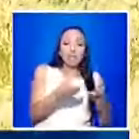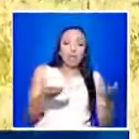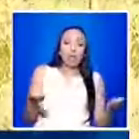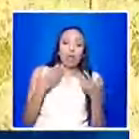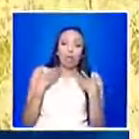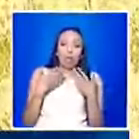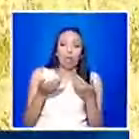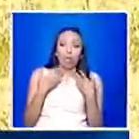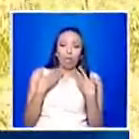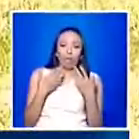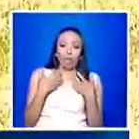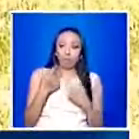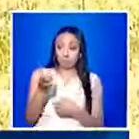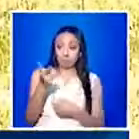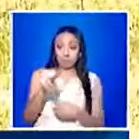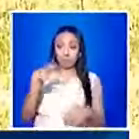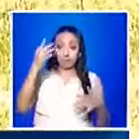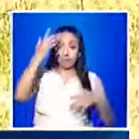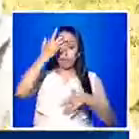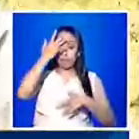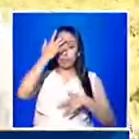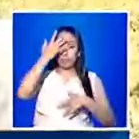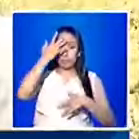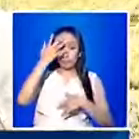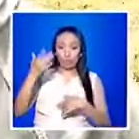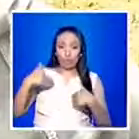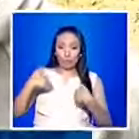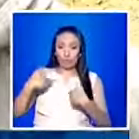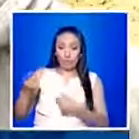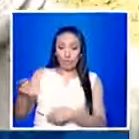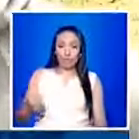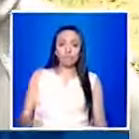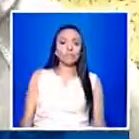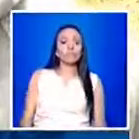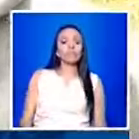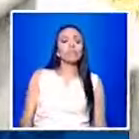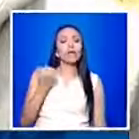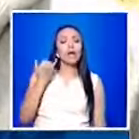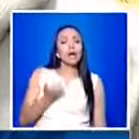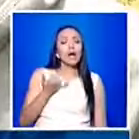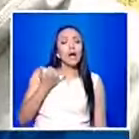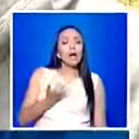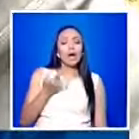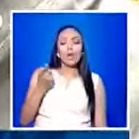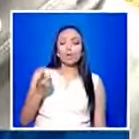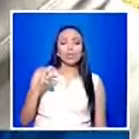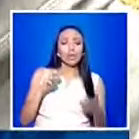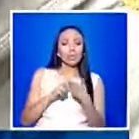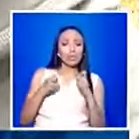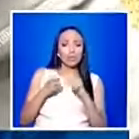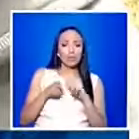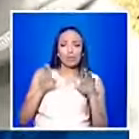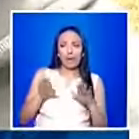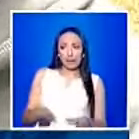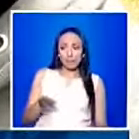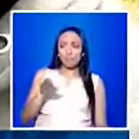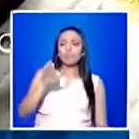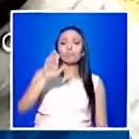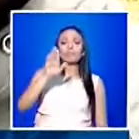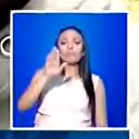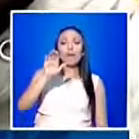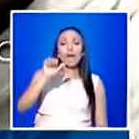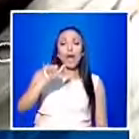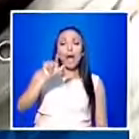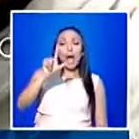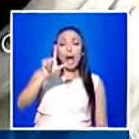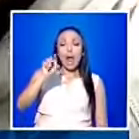y también enferma a los animales del campo. Estamos pasando por una grave situación dentro de la provincia de Pichincha, exactamente en el Cantón Mejía,